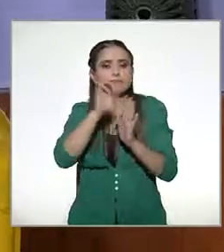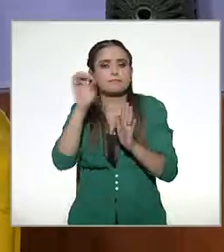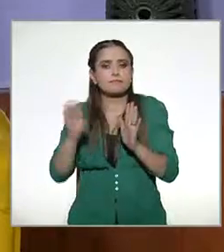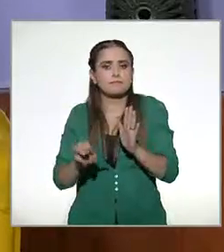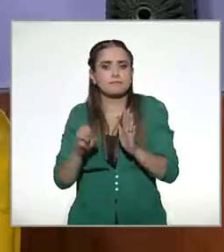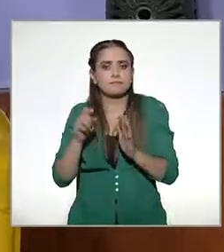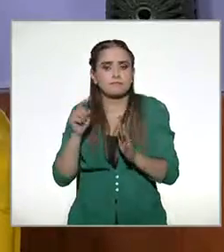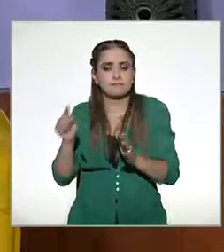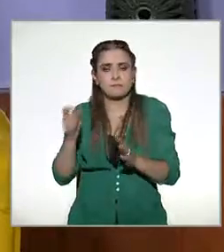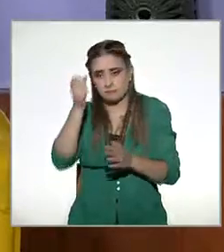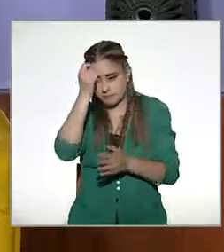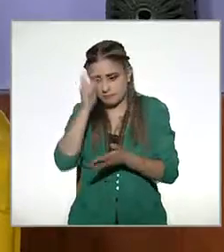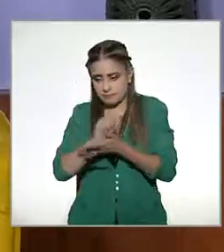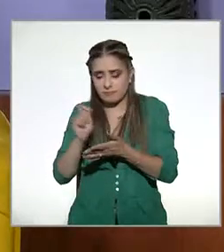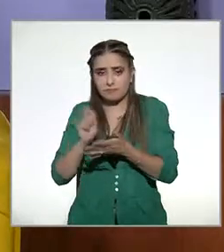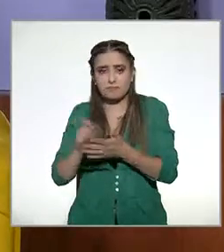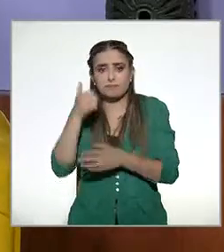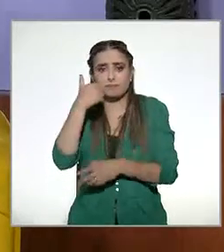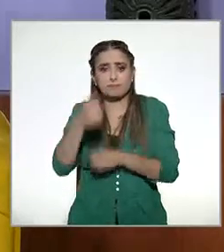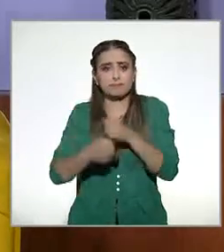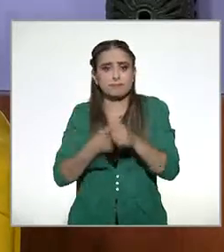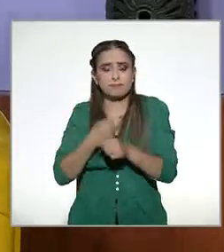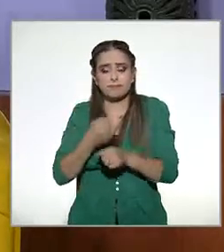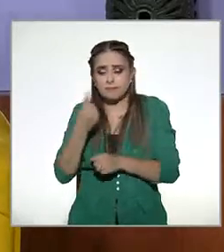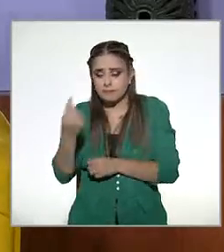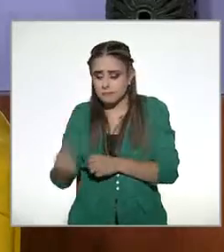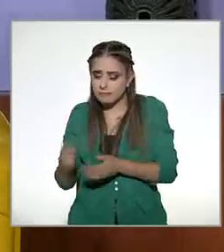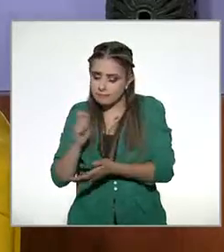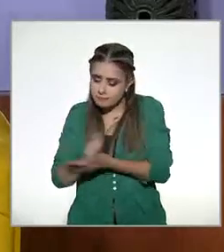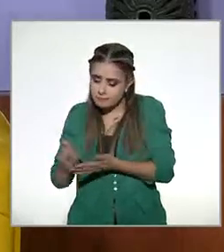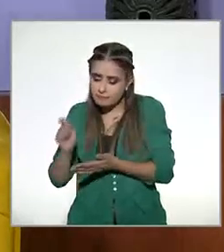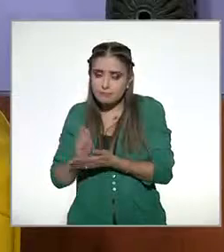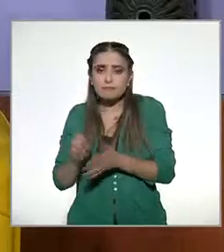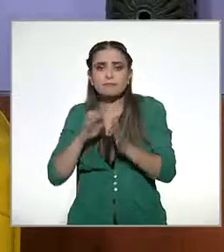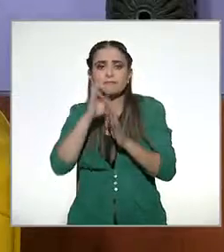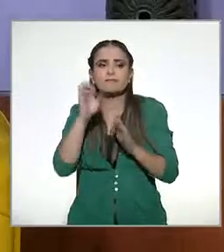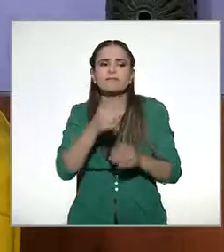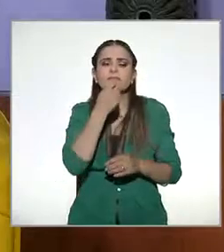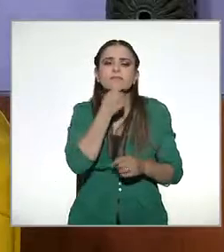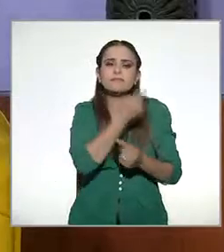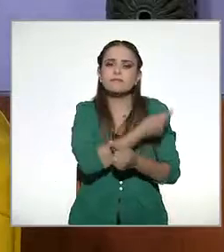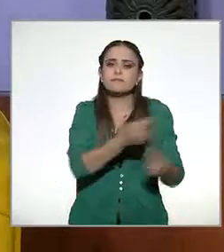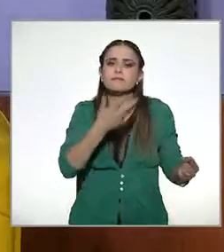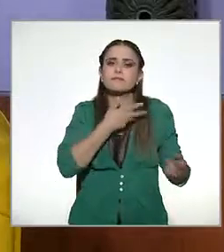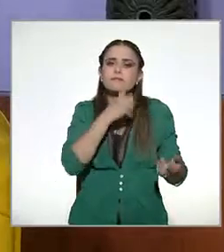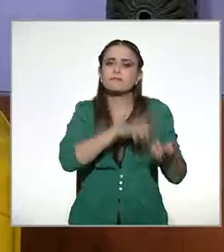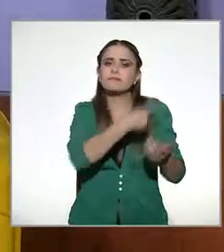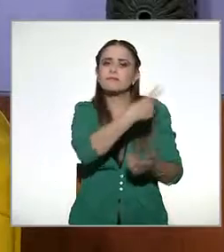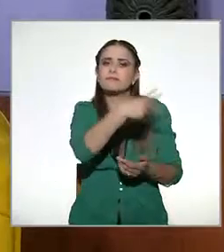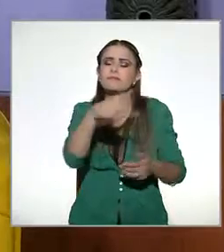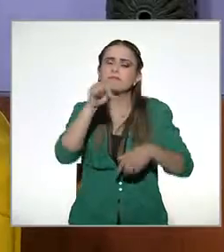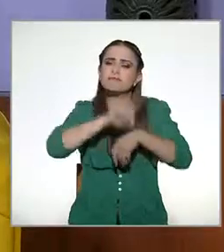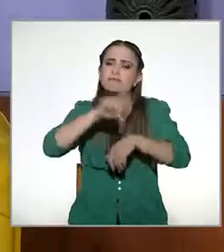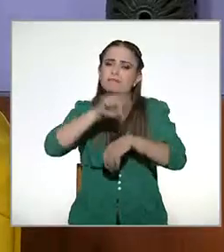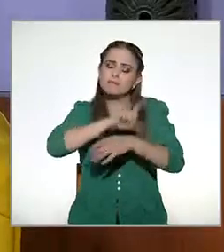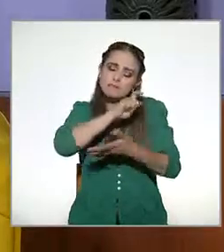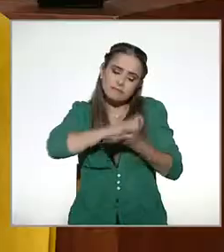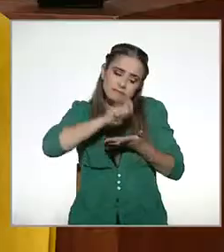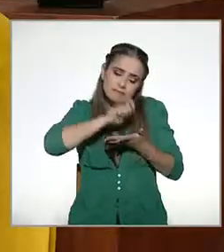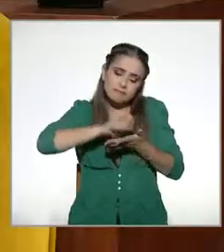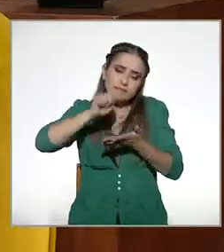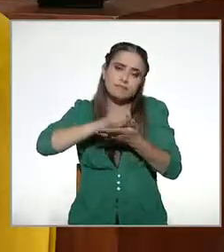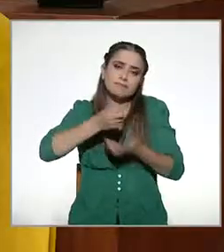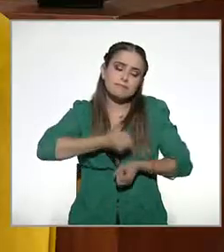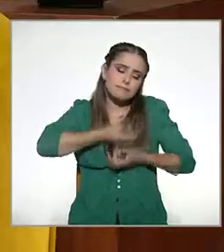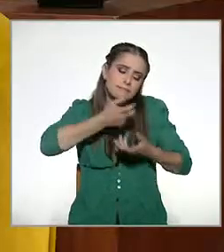escriben desde los seis años bueno los niños que tienen su diario podríamos decir que es una forma de ensimismamiento pero es una manera de encontrar un otro con quien